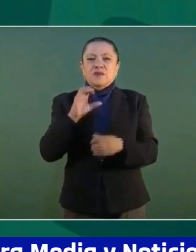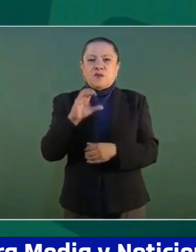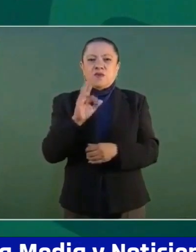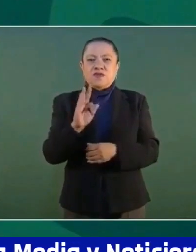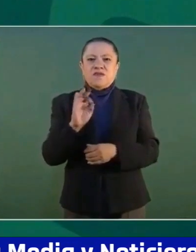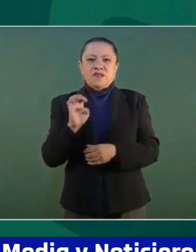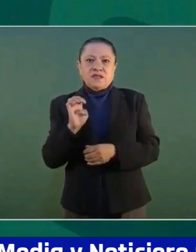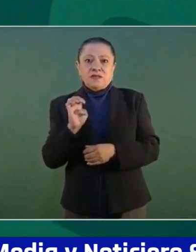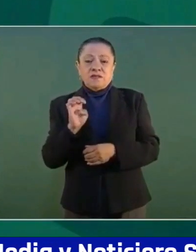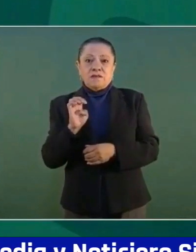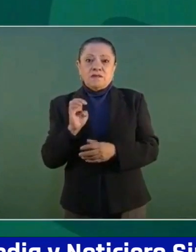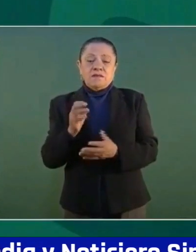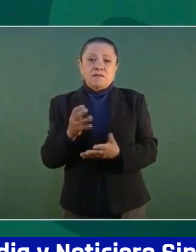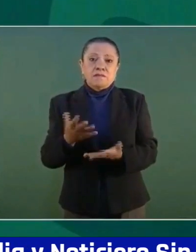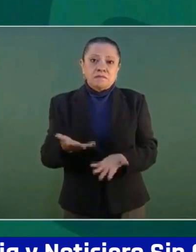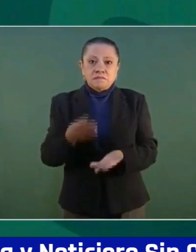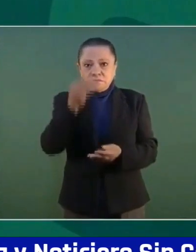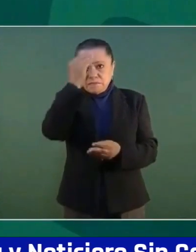estaban